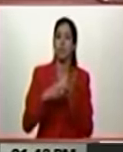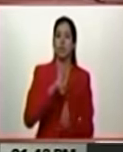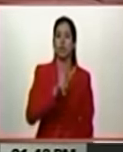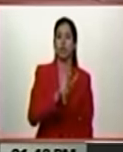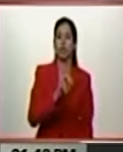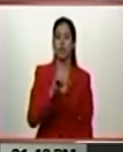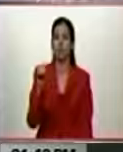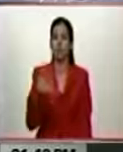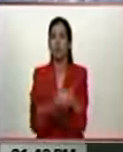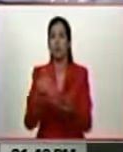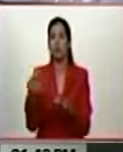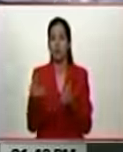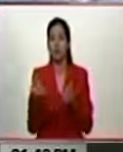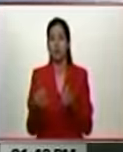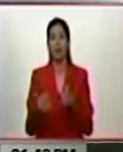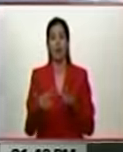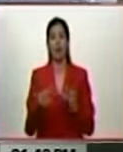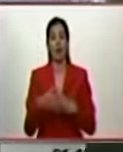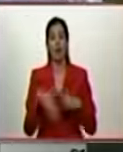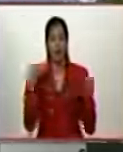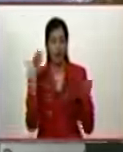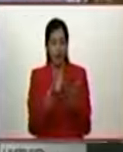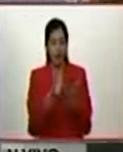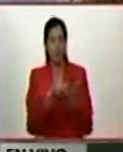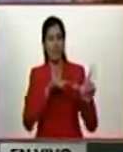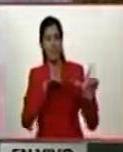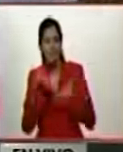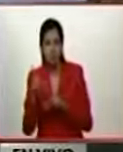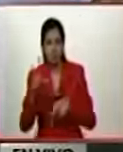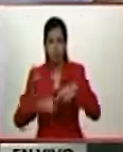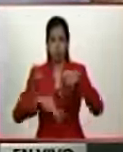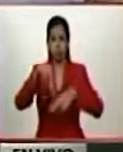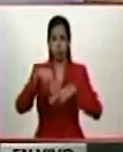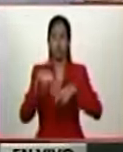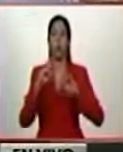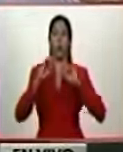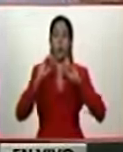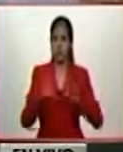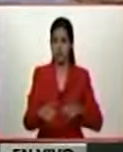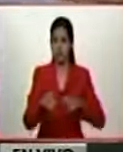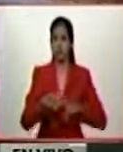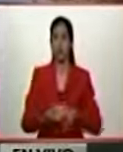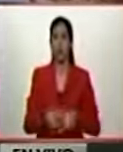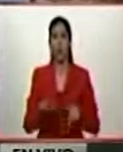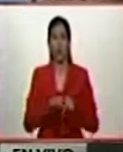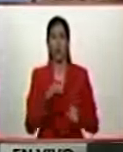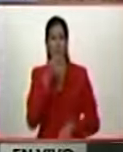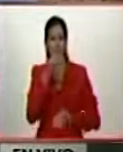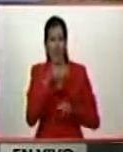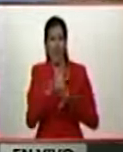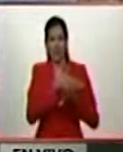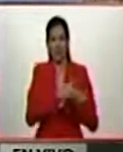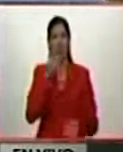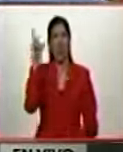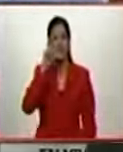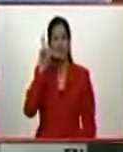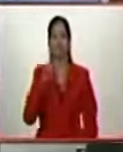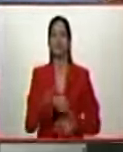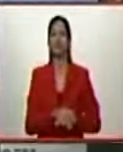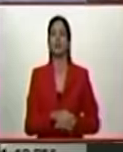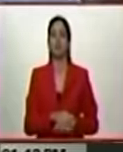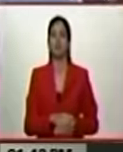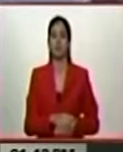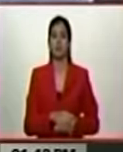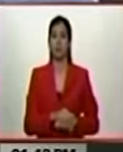de bolívares para lograr acometer esta importante obra, que como bien refería Elías, ya pone más